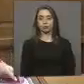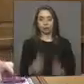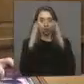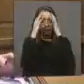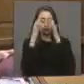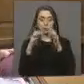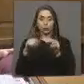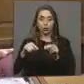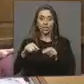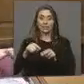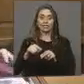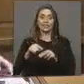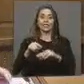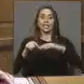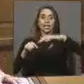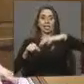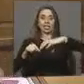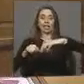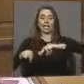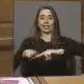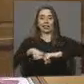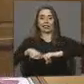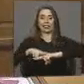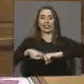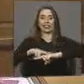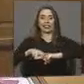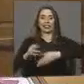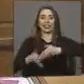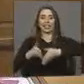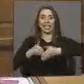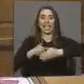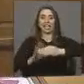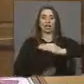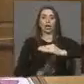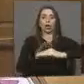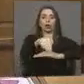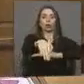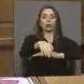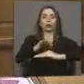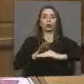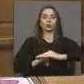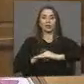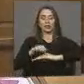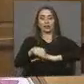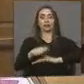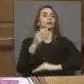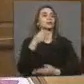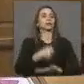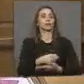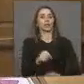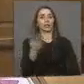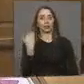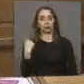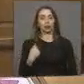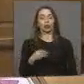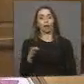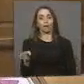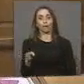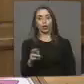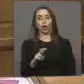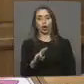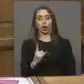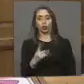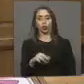cruce que sucede constantemente accidente, como recientemente sucedió. El fin de semana estuve en la zona de